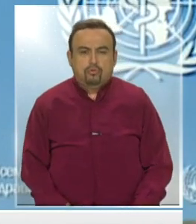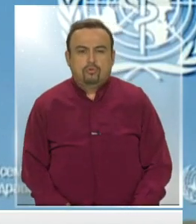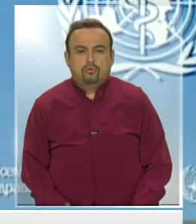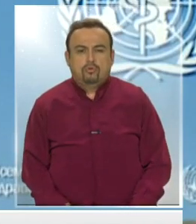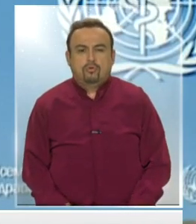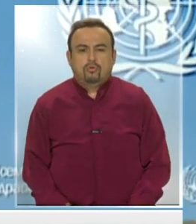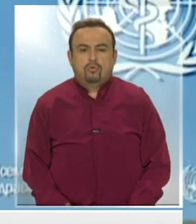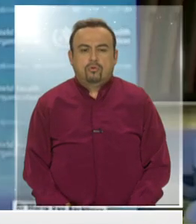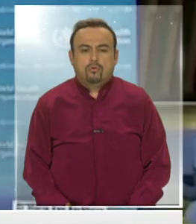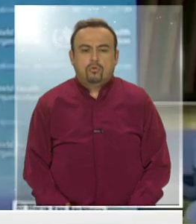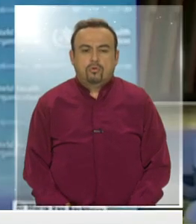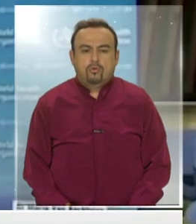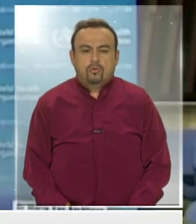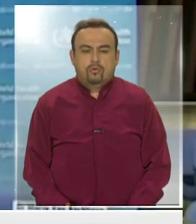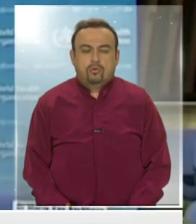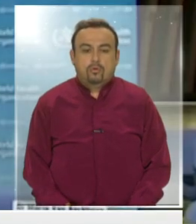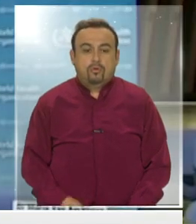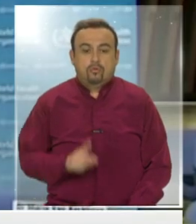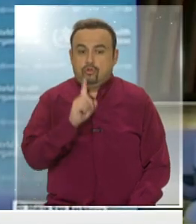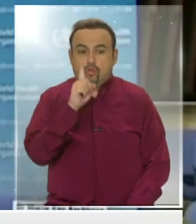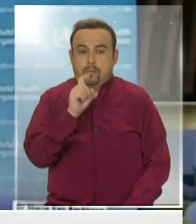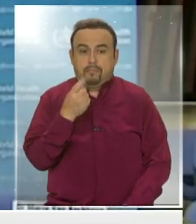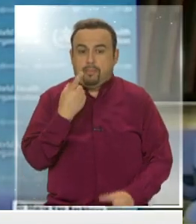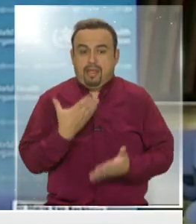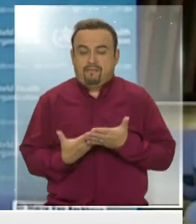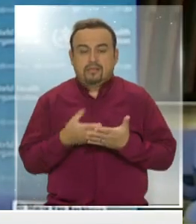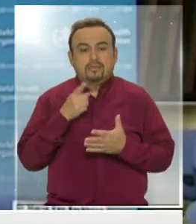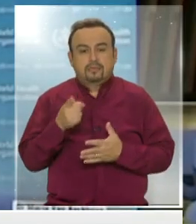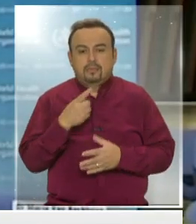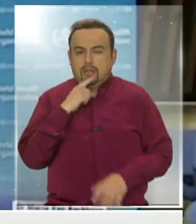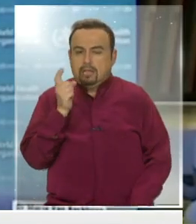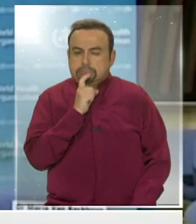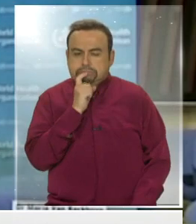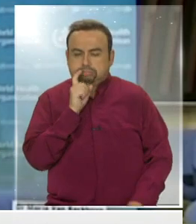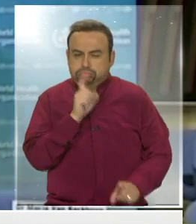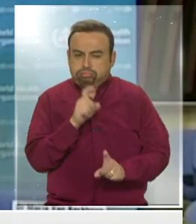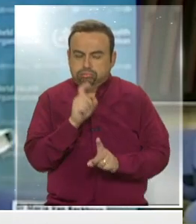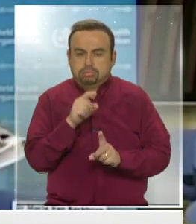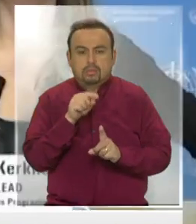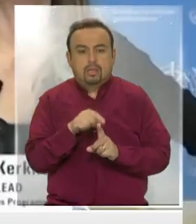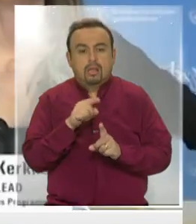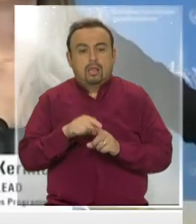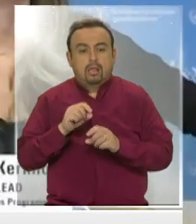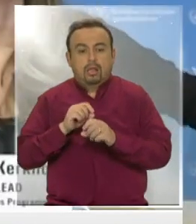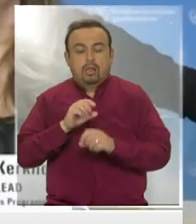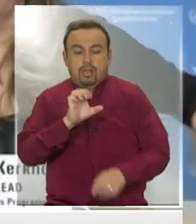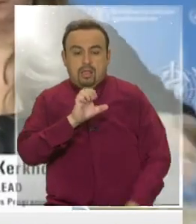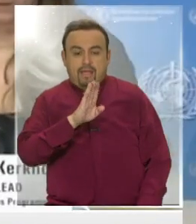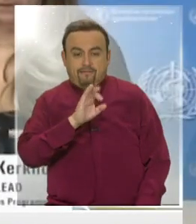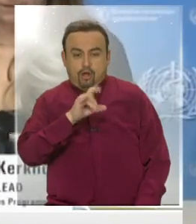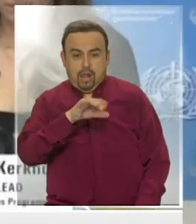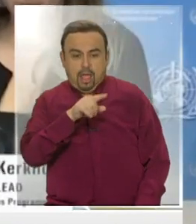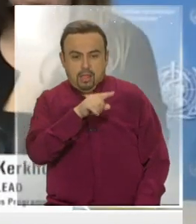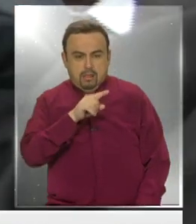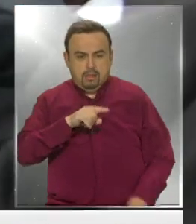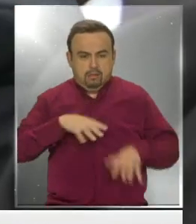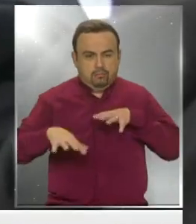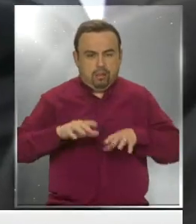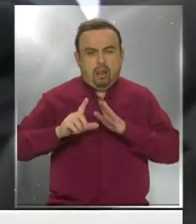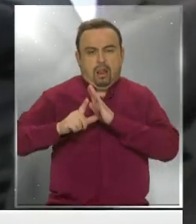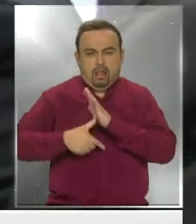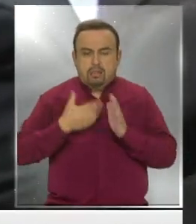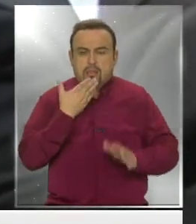Americans were working with us. No es primera vez que es centro de los cuestionamientos. Con el virus ébola se dice que su respuesta fue muy